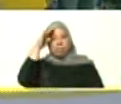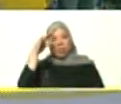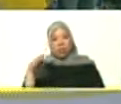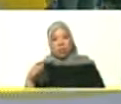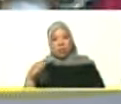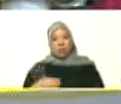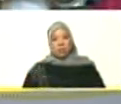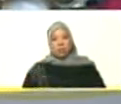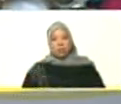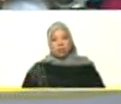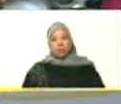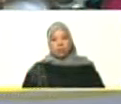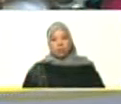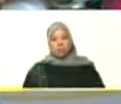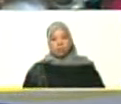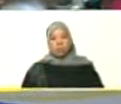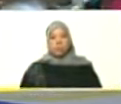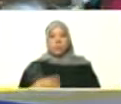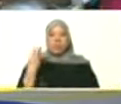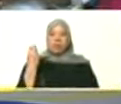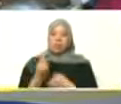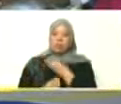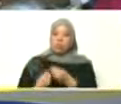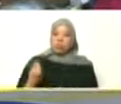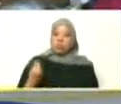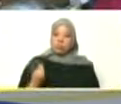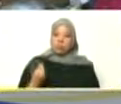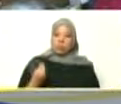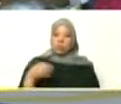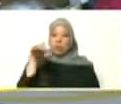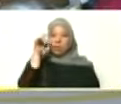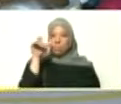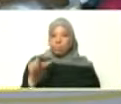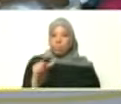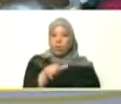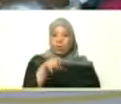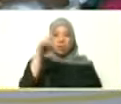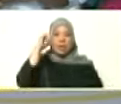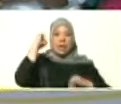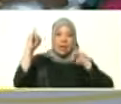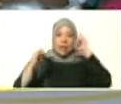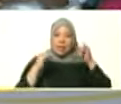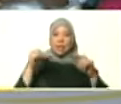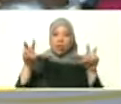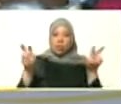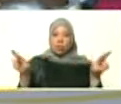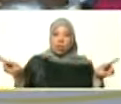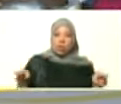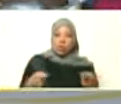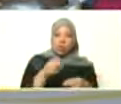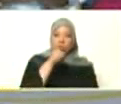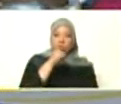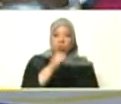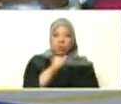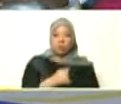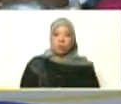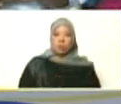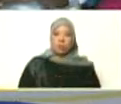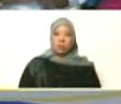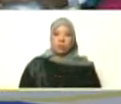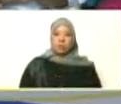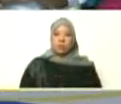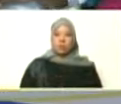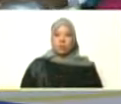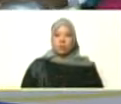el poder creador del pueblo. Así se puede resumir la consigna. Las